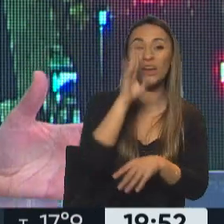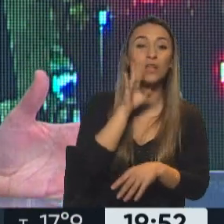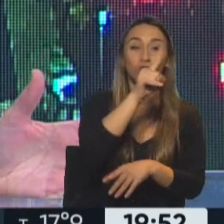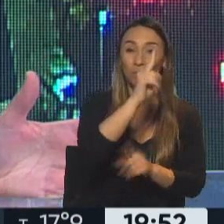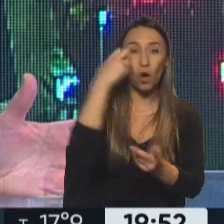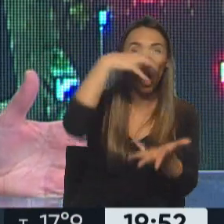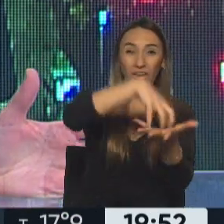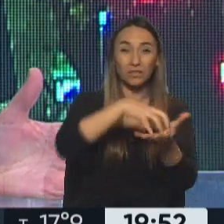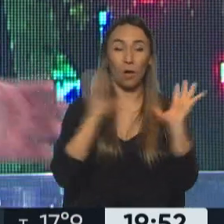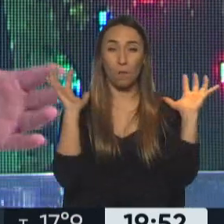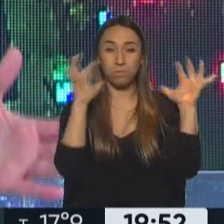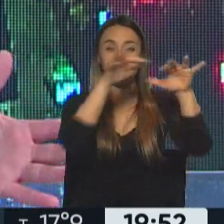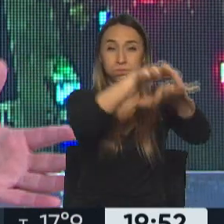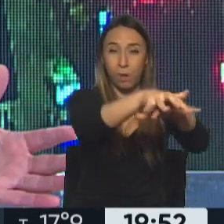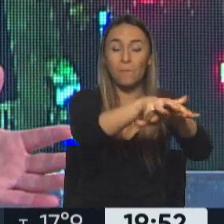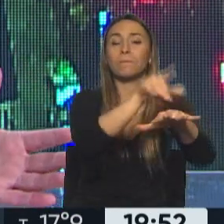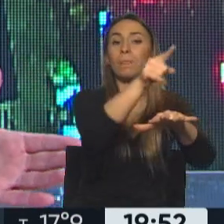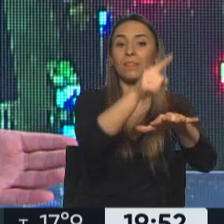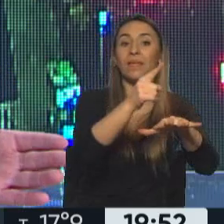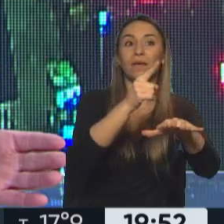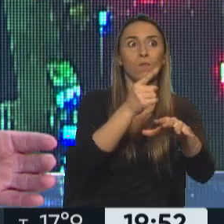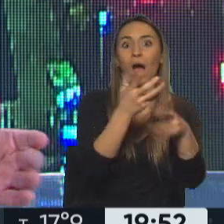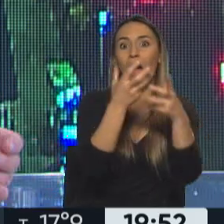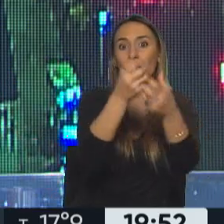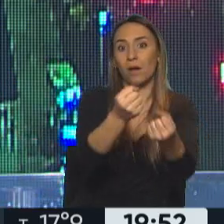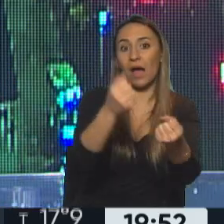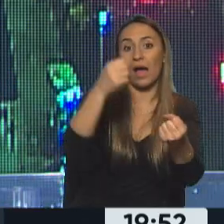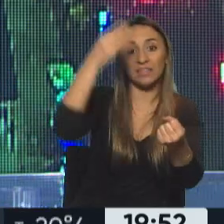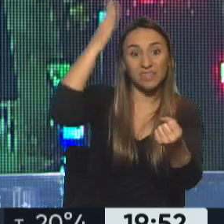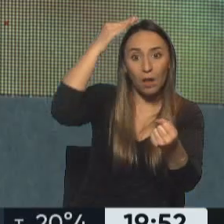bueno, seguidores de Donald Trump tomaron el Congreso porque no reconocían la victoria de Biden.